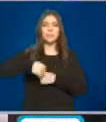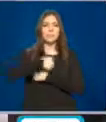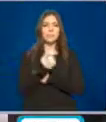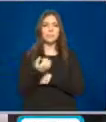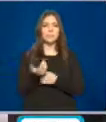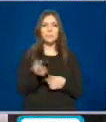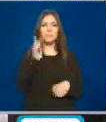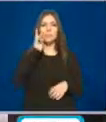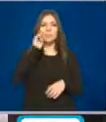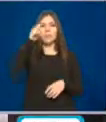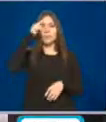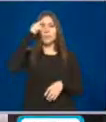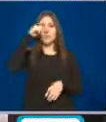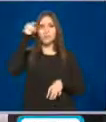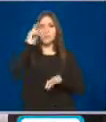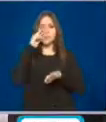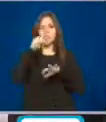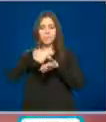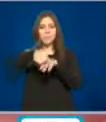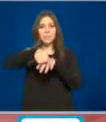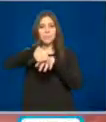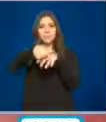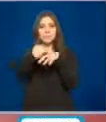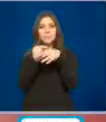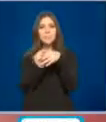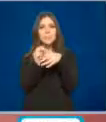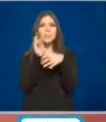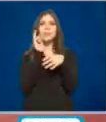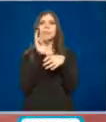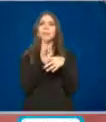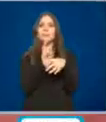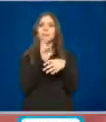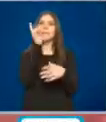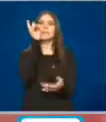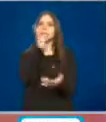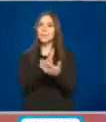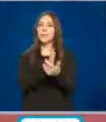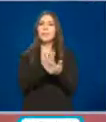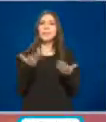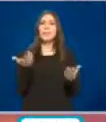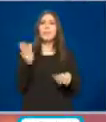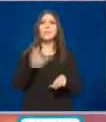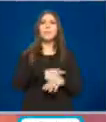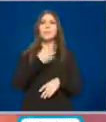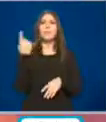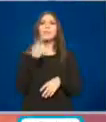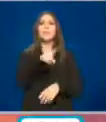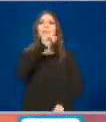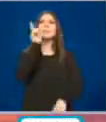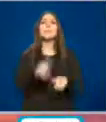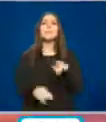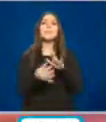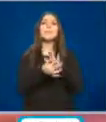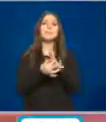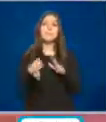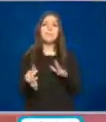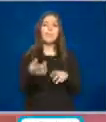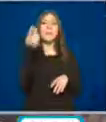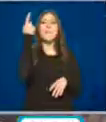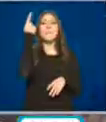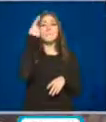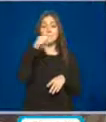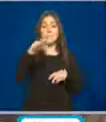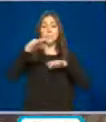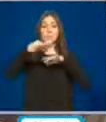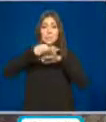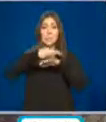la sombrita. Chéquele la sombrita. Sobre el anillo para ver cuál es la condición. Y ahí la pregunta sería ¿por qué se le La está sombrita. quitando? Pamela. Pero el anillo también